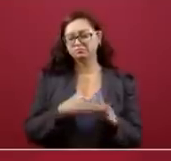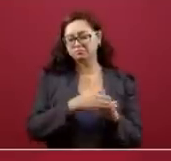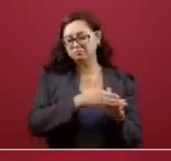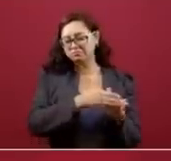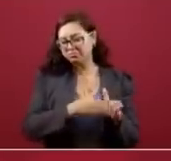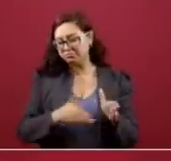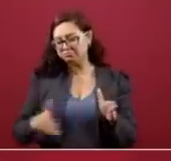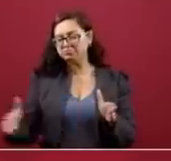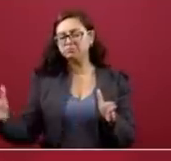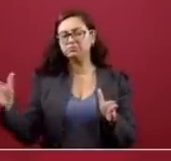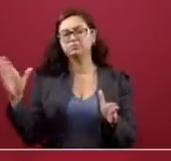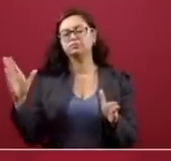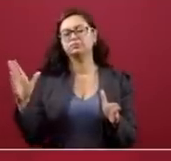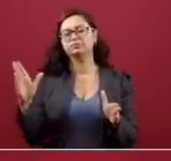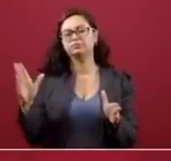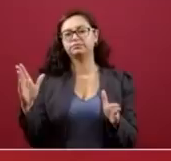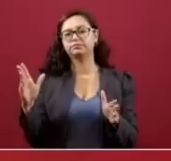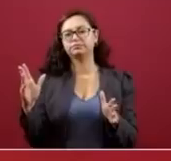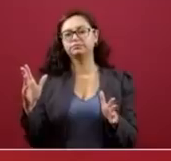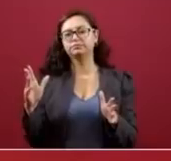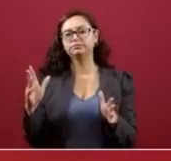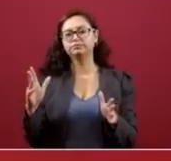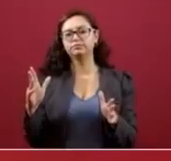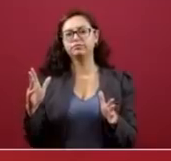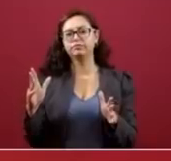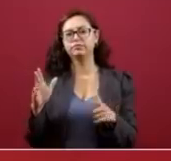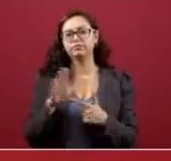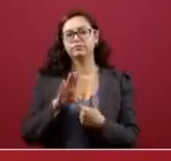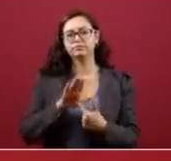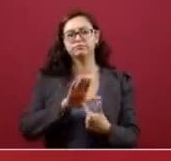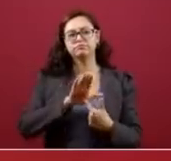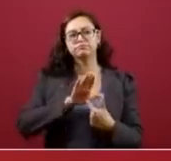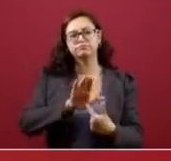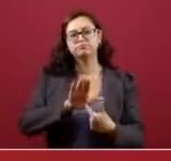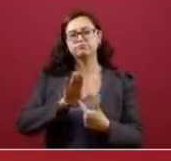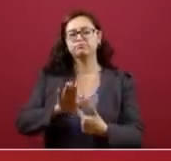se va a dar a conocer